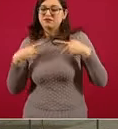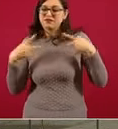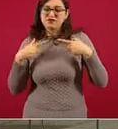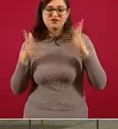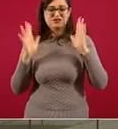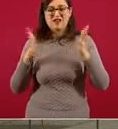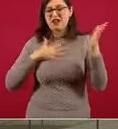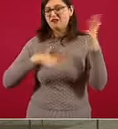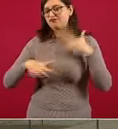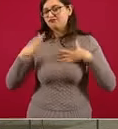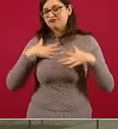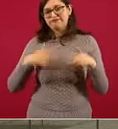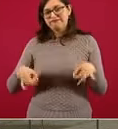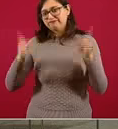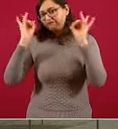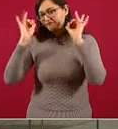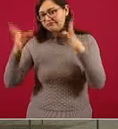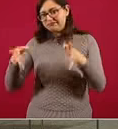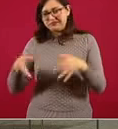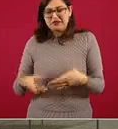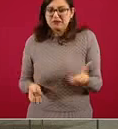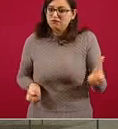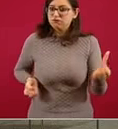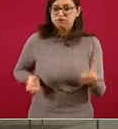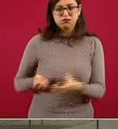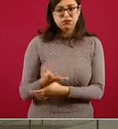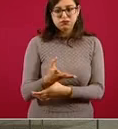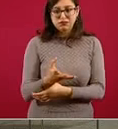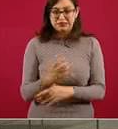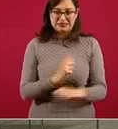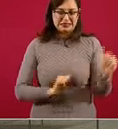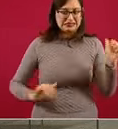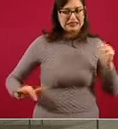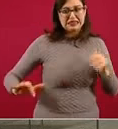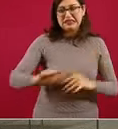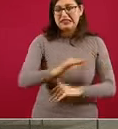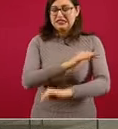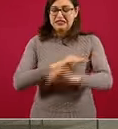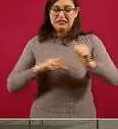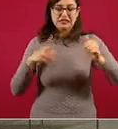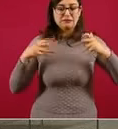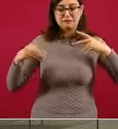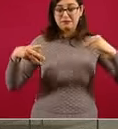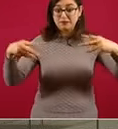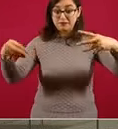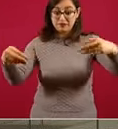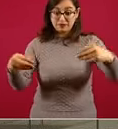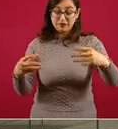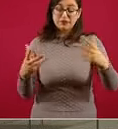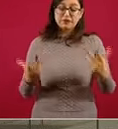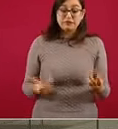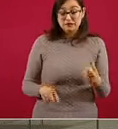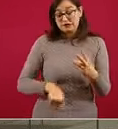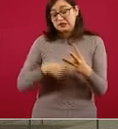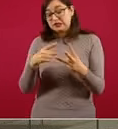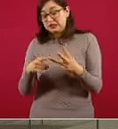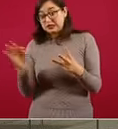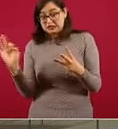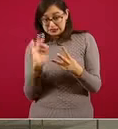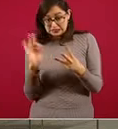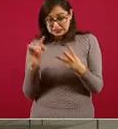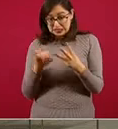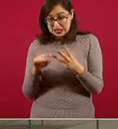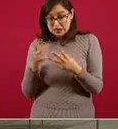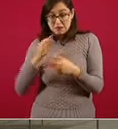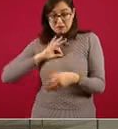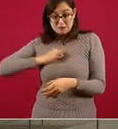el invierno y porque se agotaron? ¿O también existe un componente biológico específico de una característica molecular